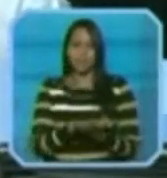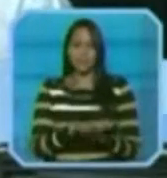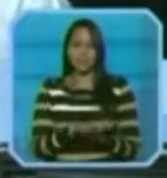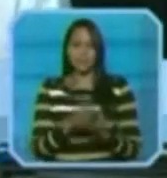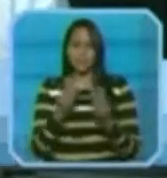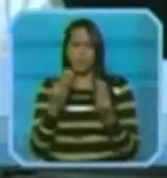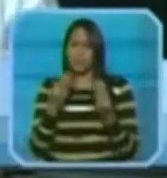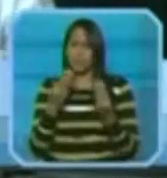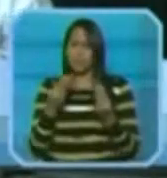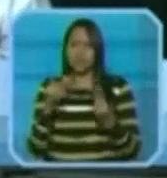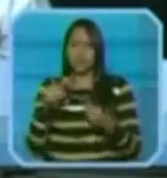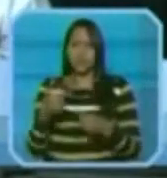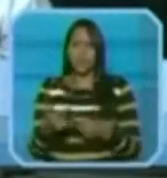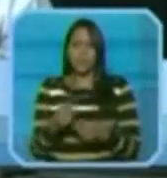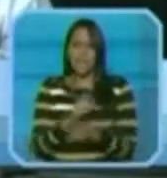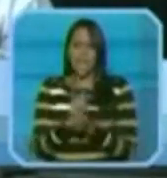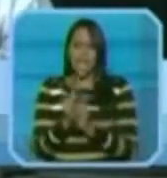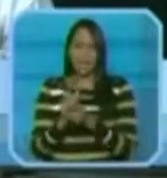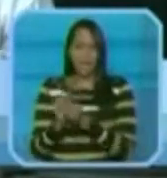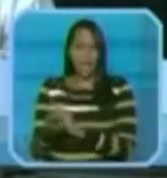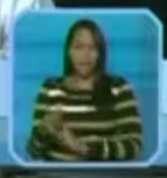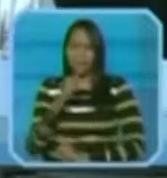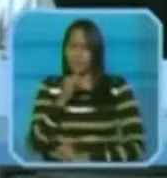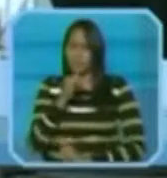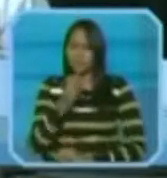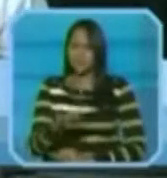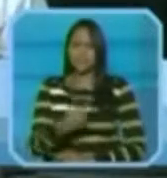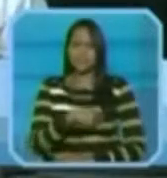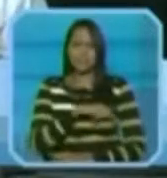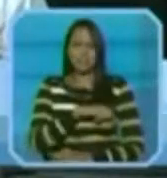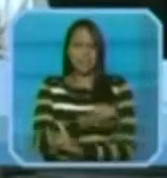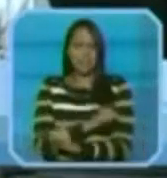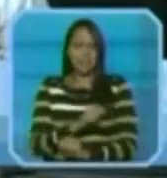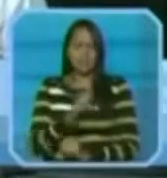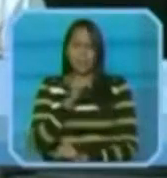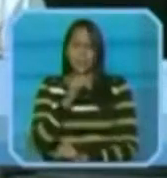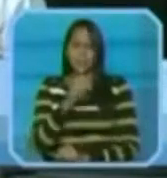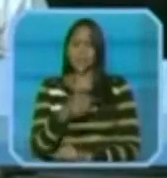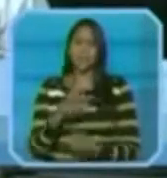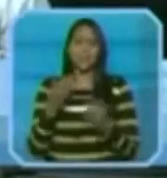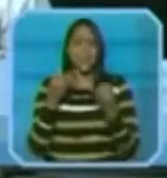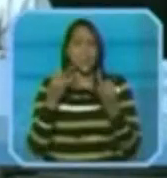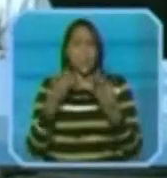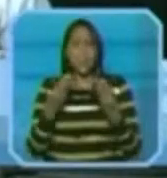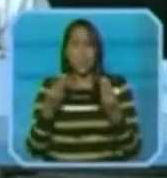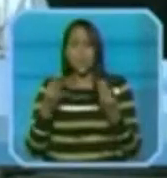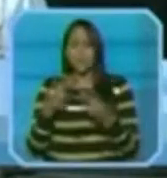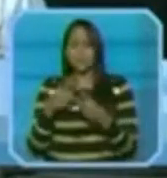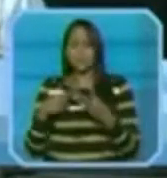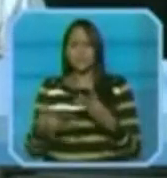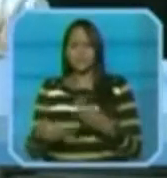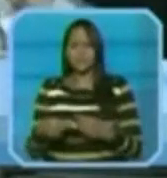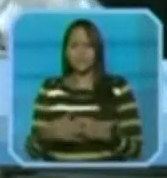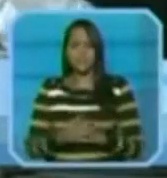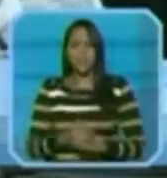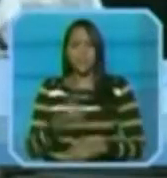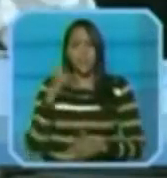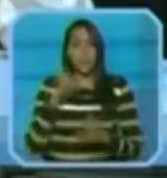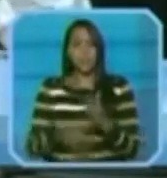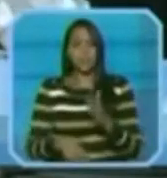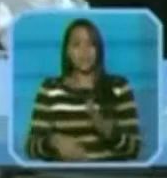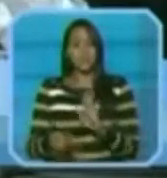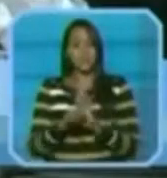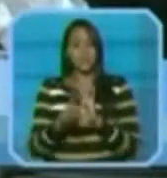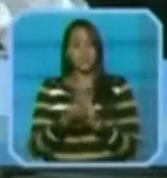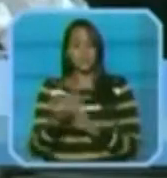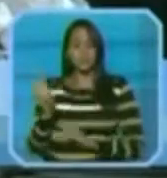a montón, además de las tergiversaciones, criminalización, una infinidad de prácticas prohibidas por